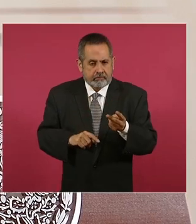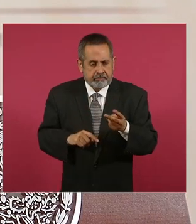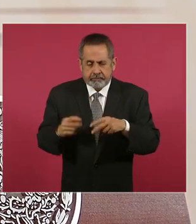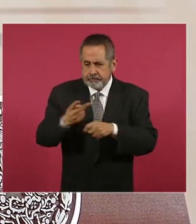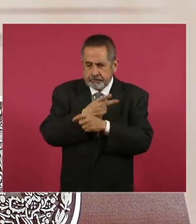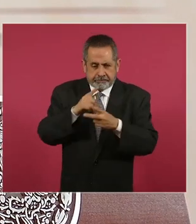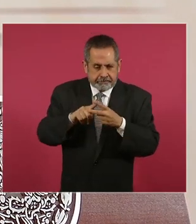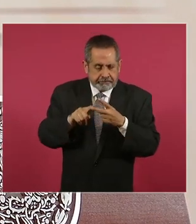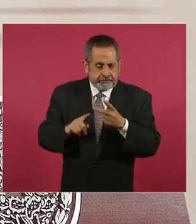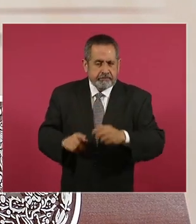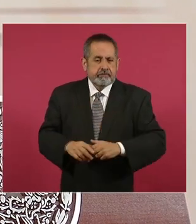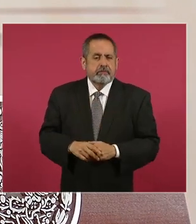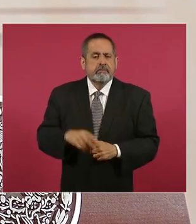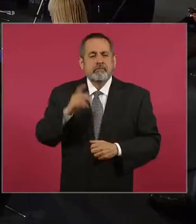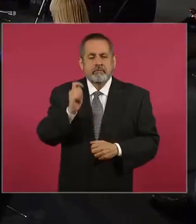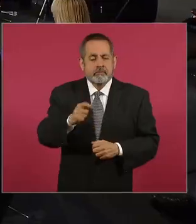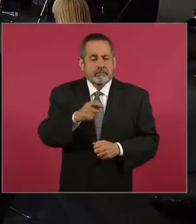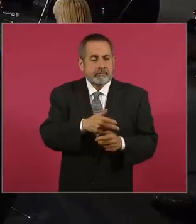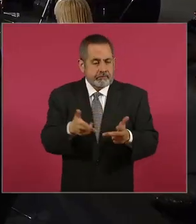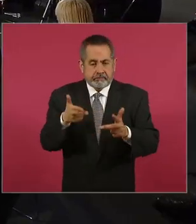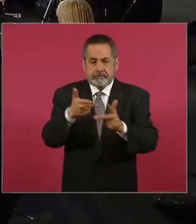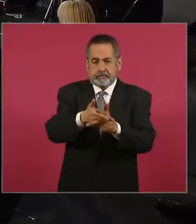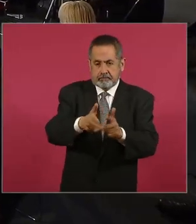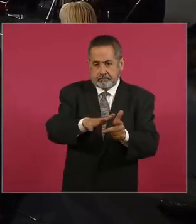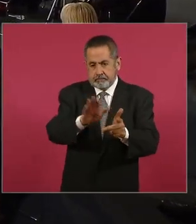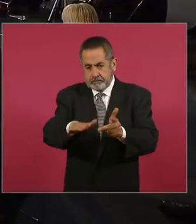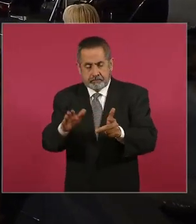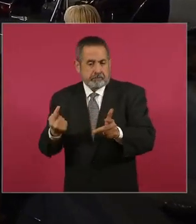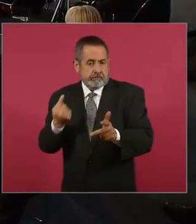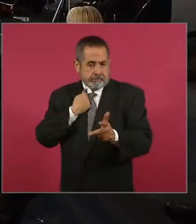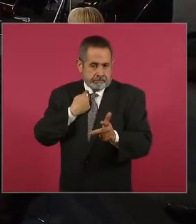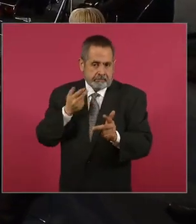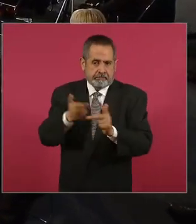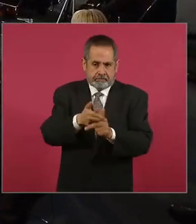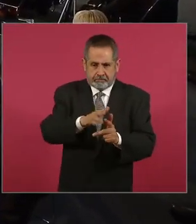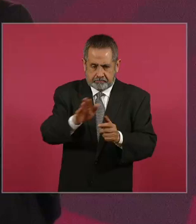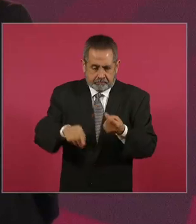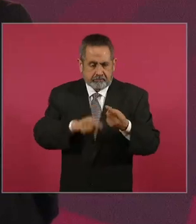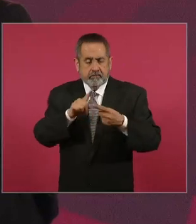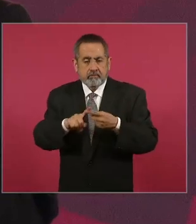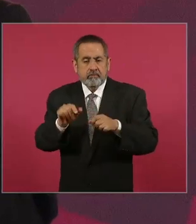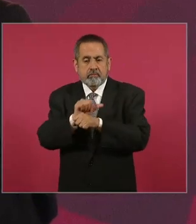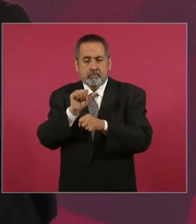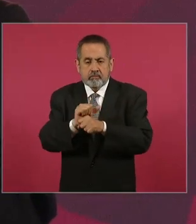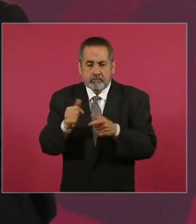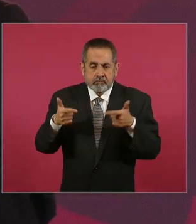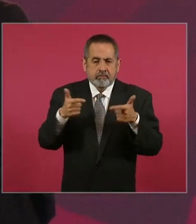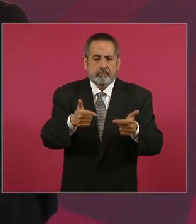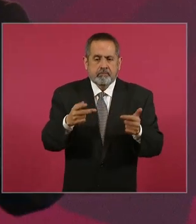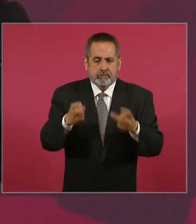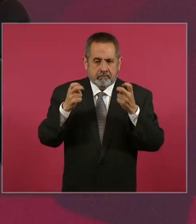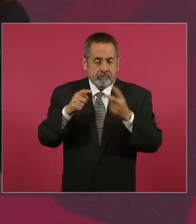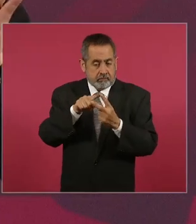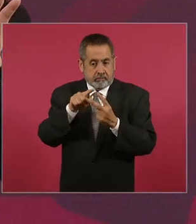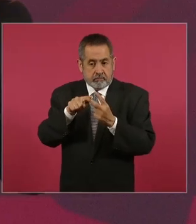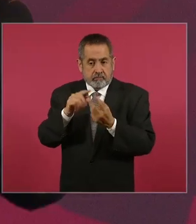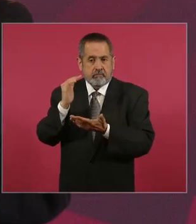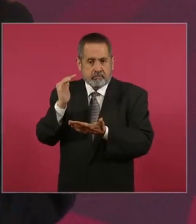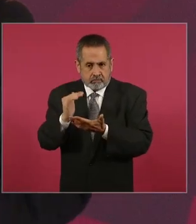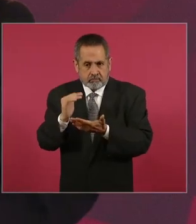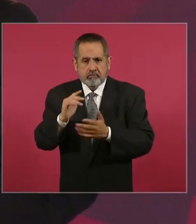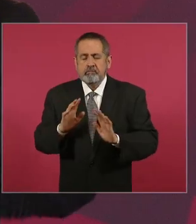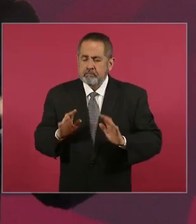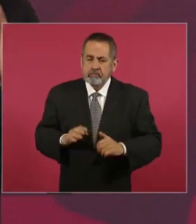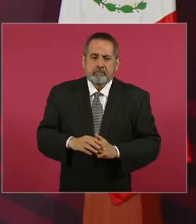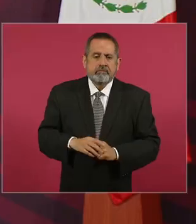sucede, que es el homicidio y es el robo de vehículos. Entonces, estamos de acuerdo en eso,